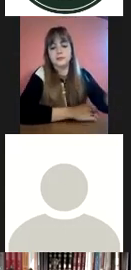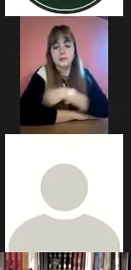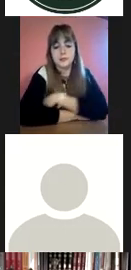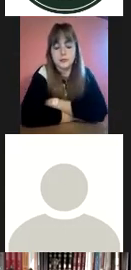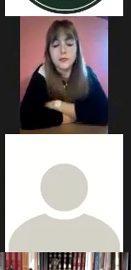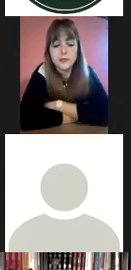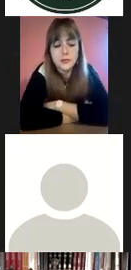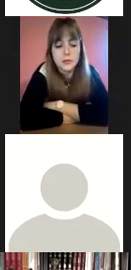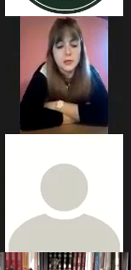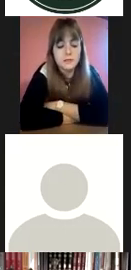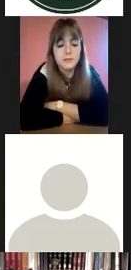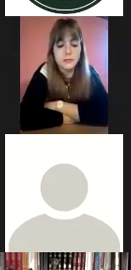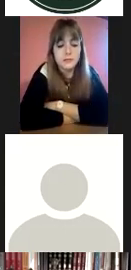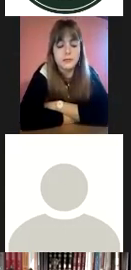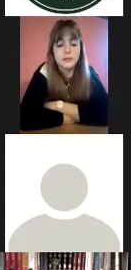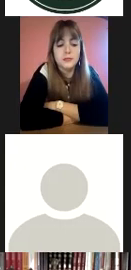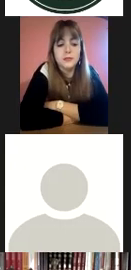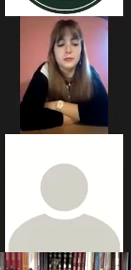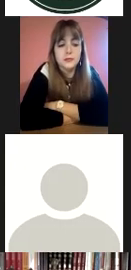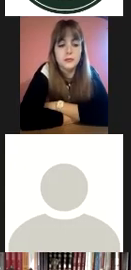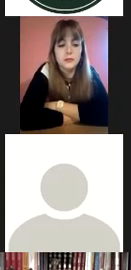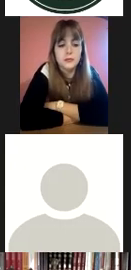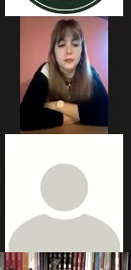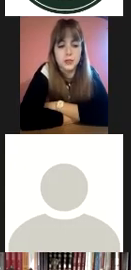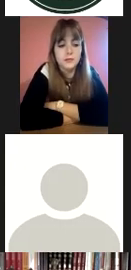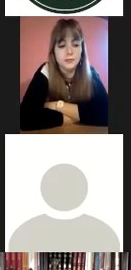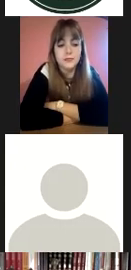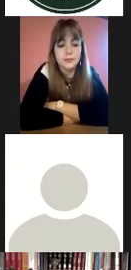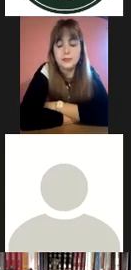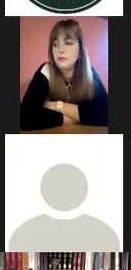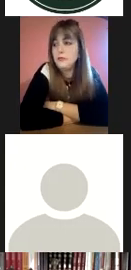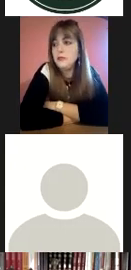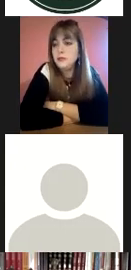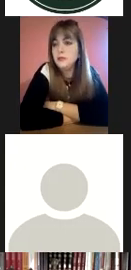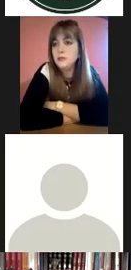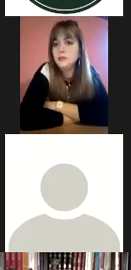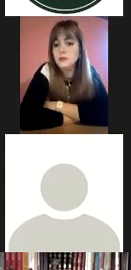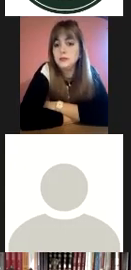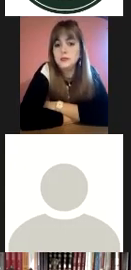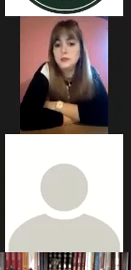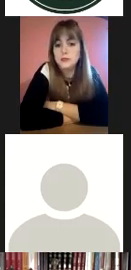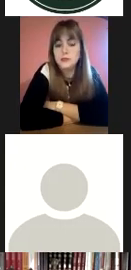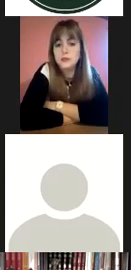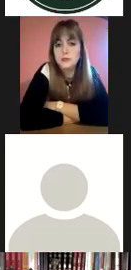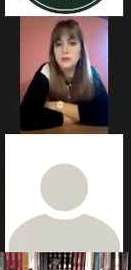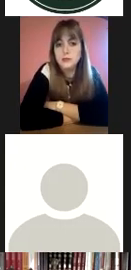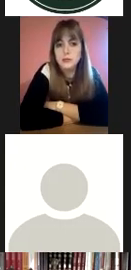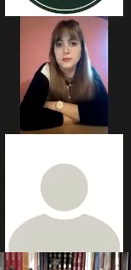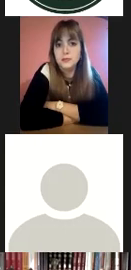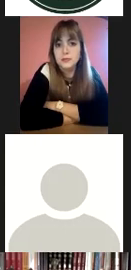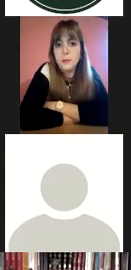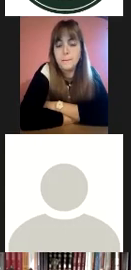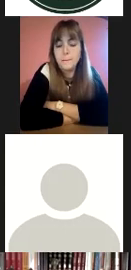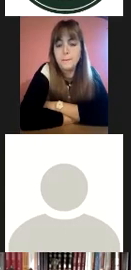conciencia de la importancia de la castración, de lo que vos habías dicho, que un animal que